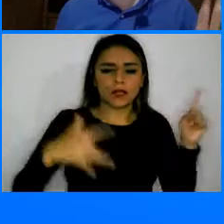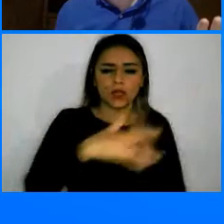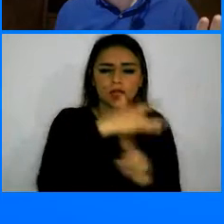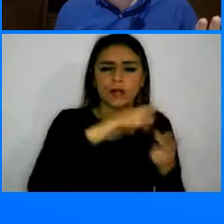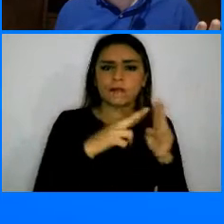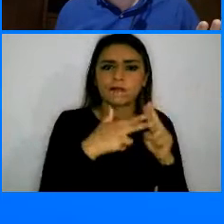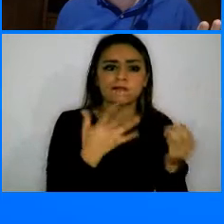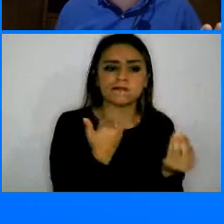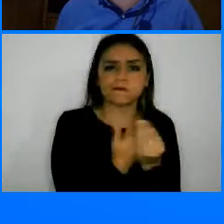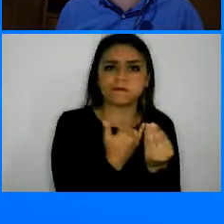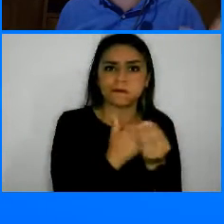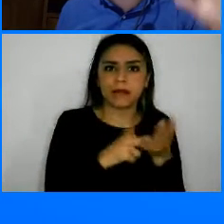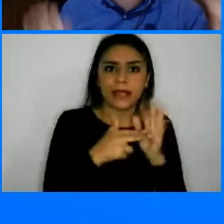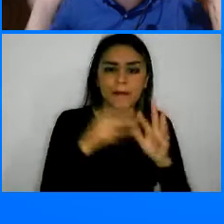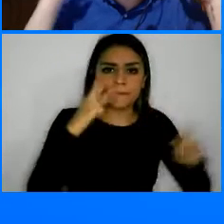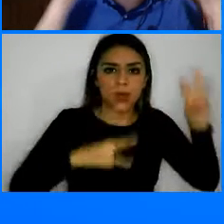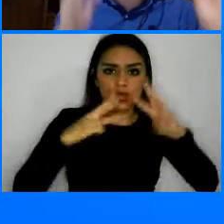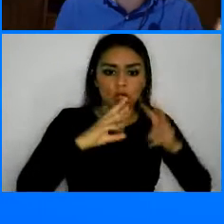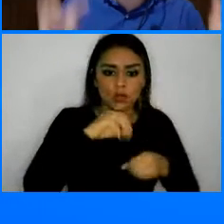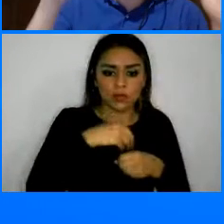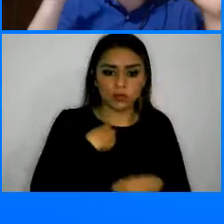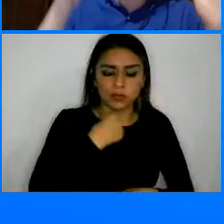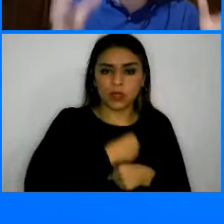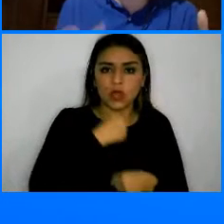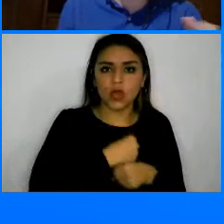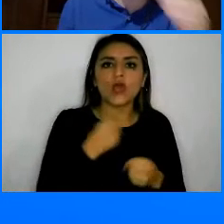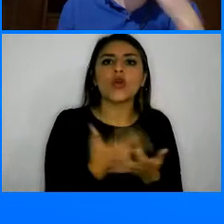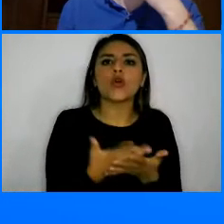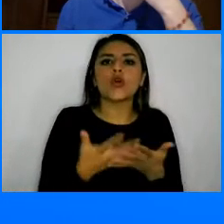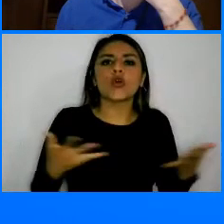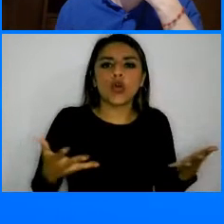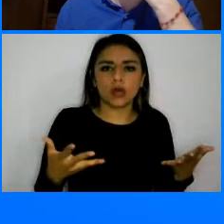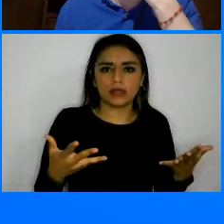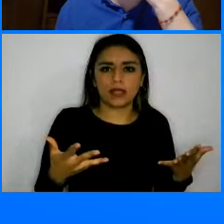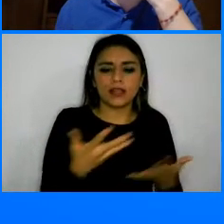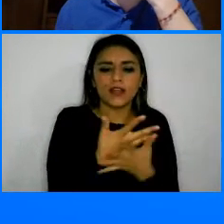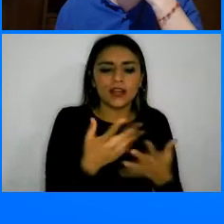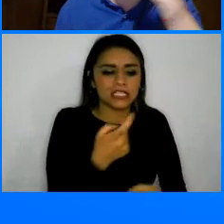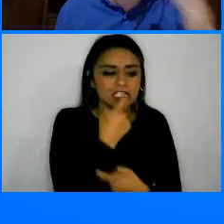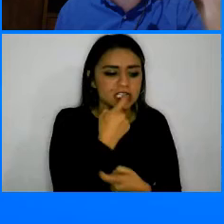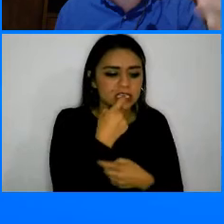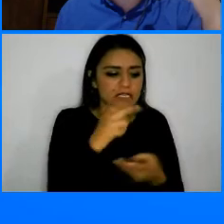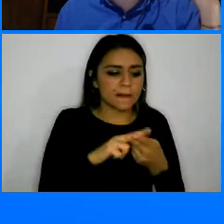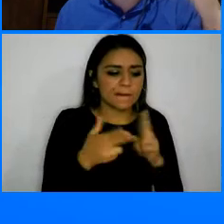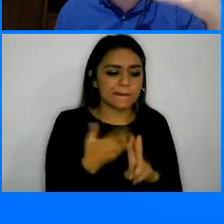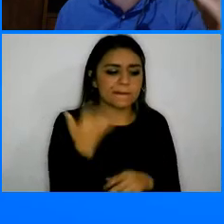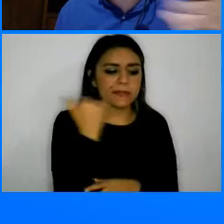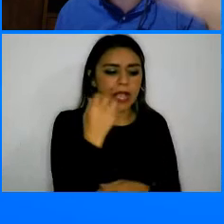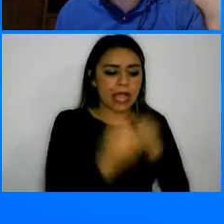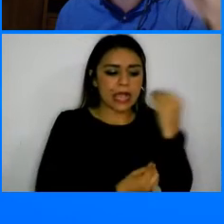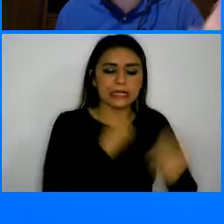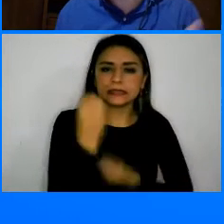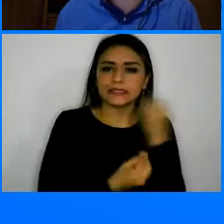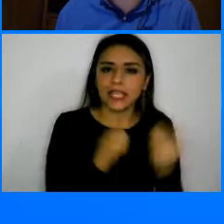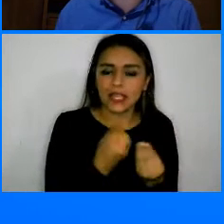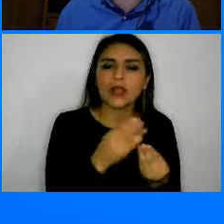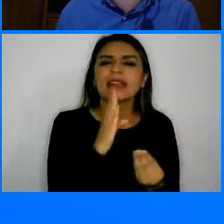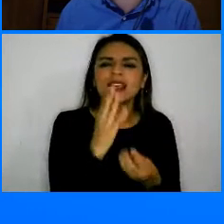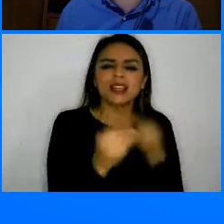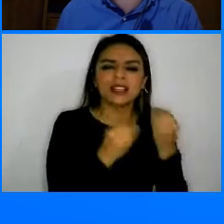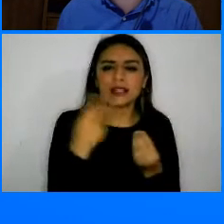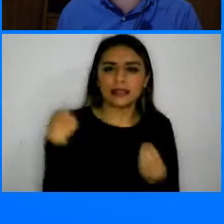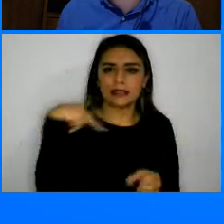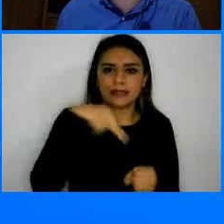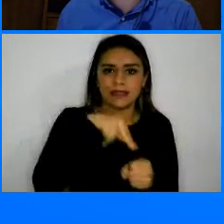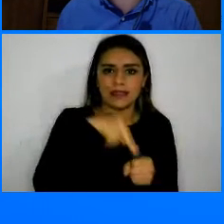acá en el museo en el que yo trabajo es objetos cerámicos realizados o hechos por los grupos indígenas antes